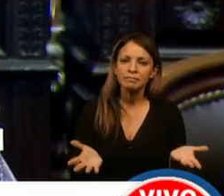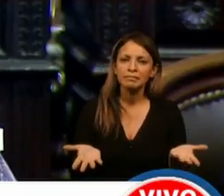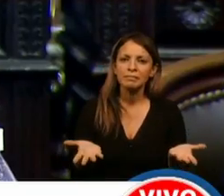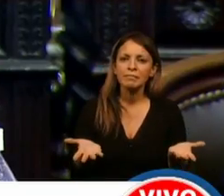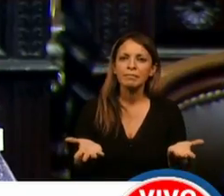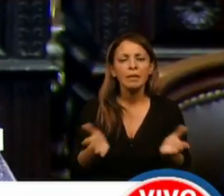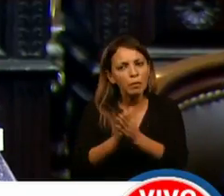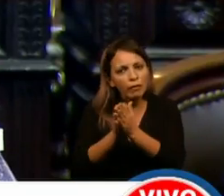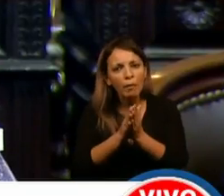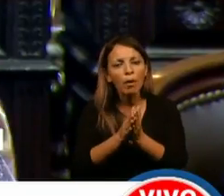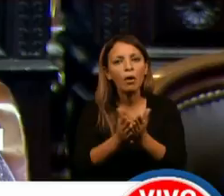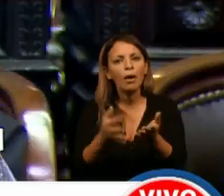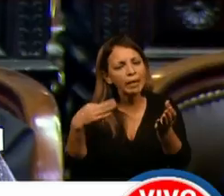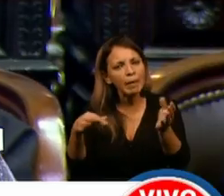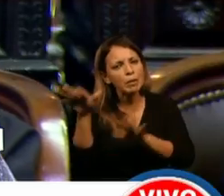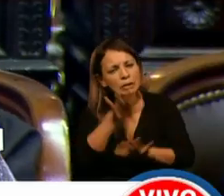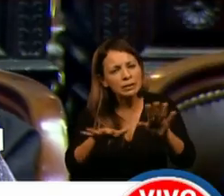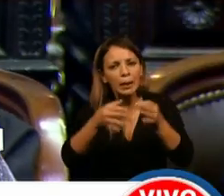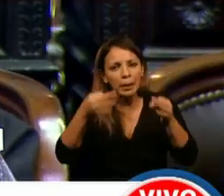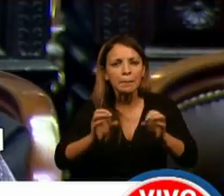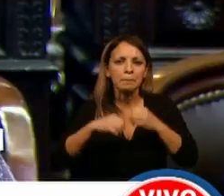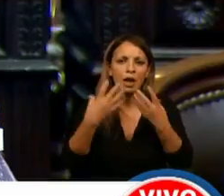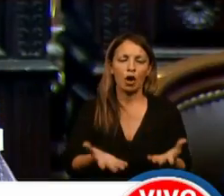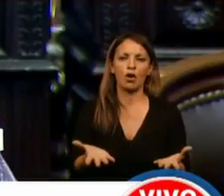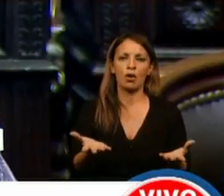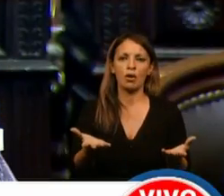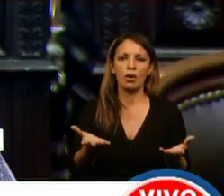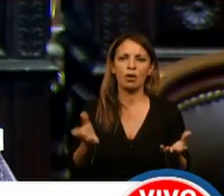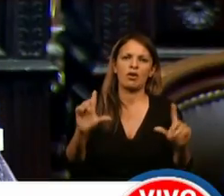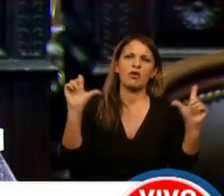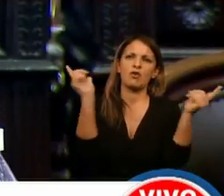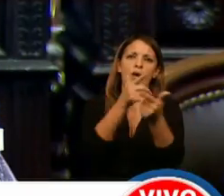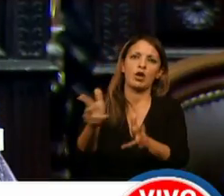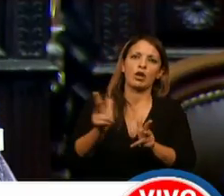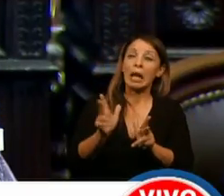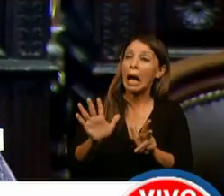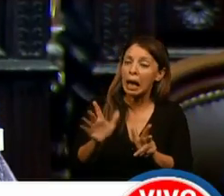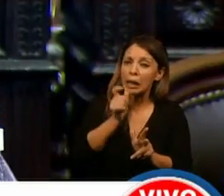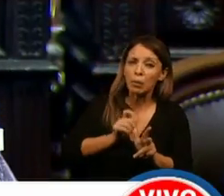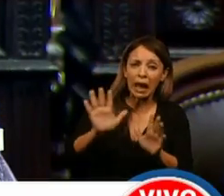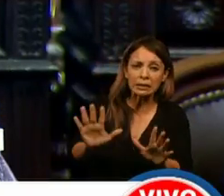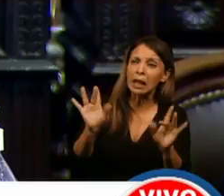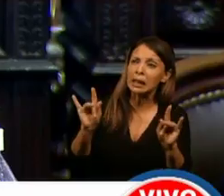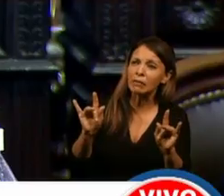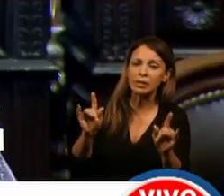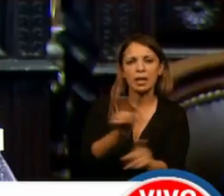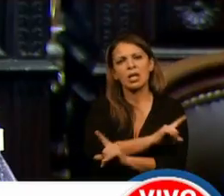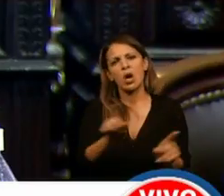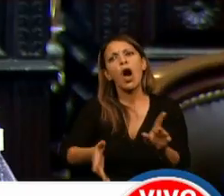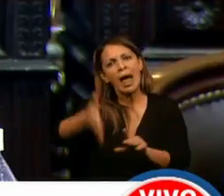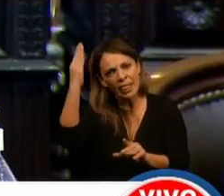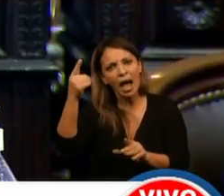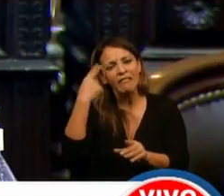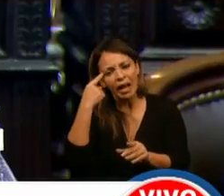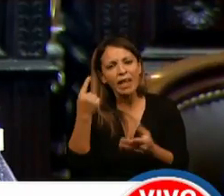hagamos un poco mejor las cosas no es posible que nos digan es muy complejo es muy complejo más de estudio